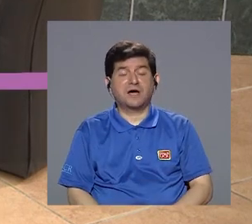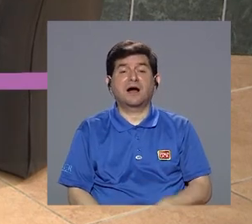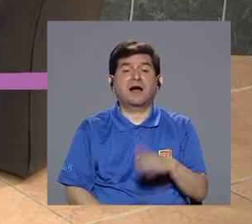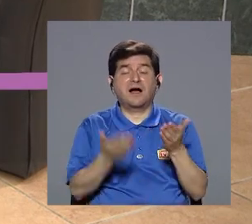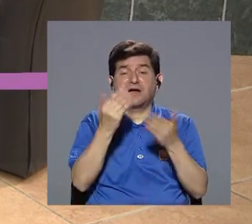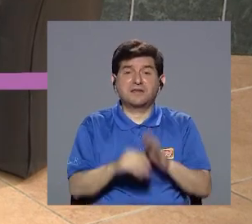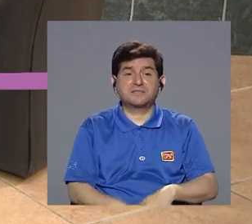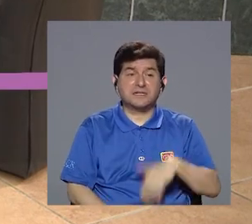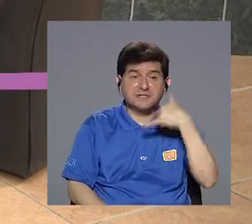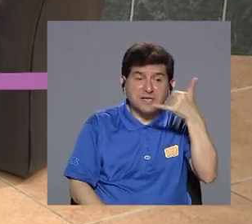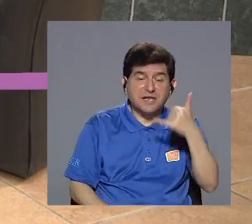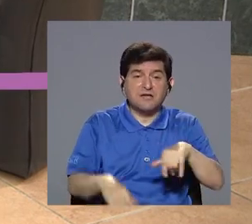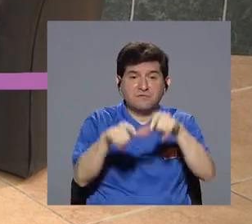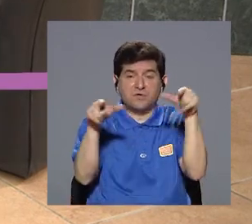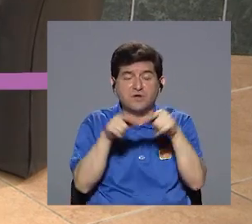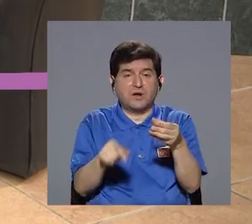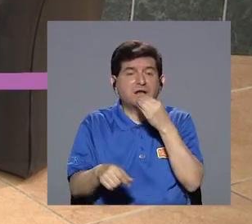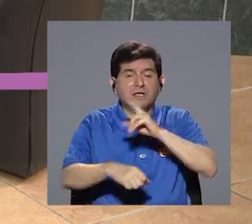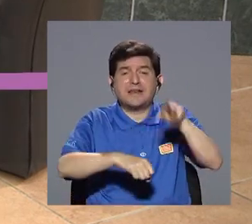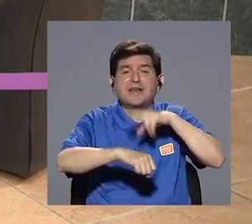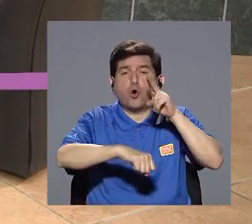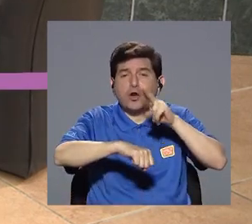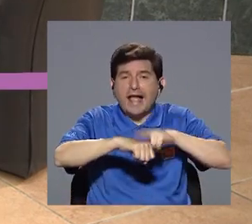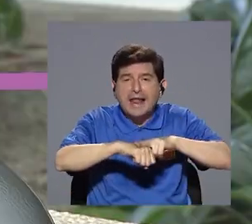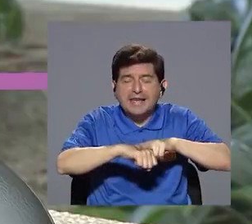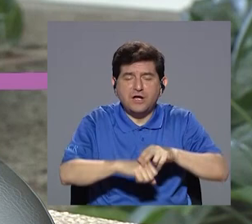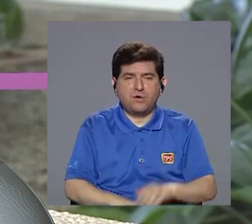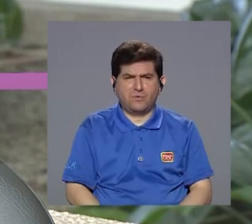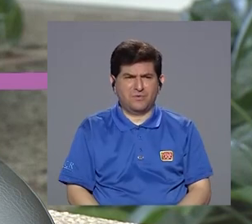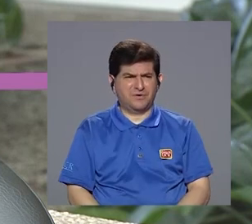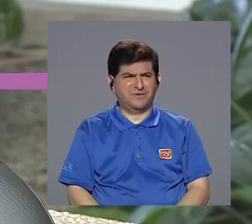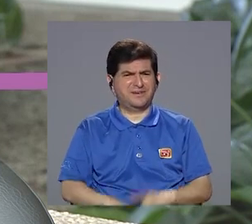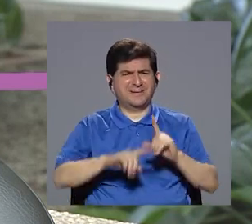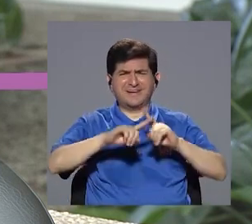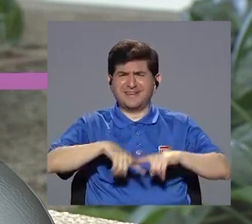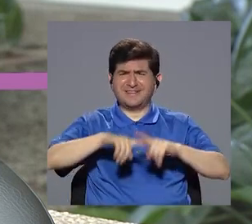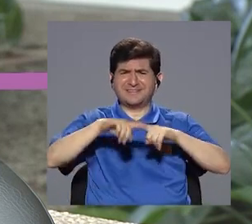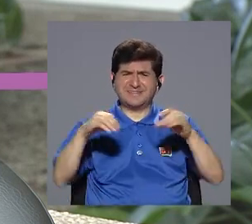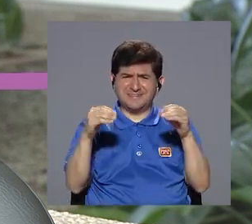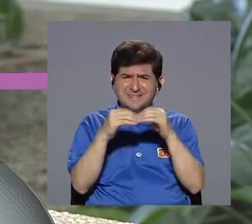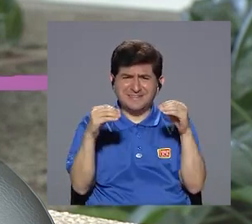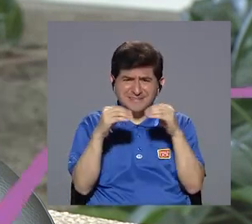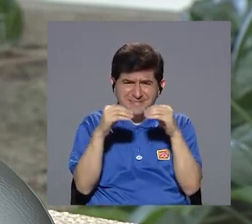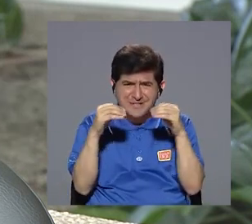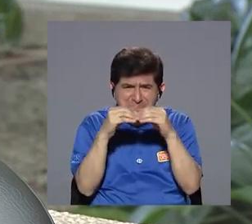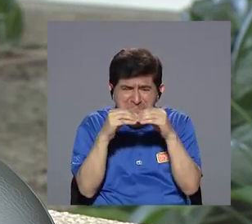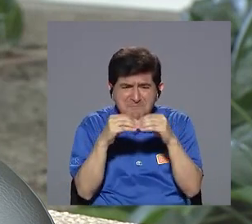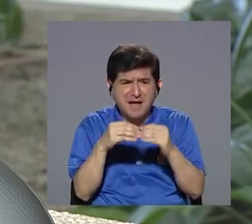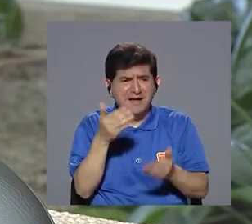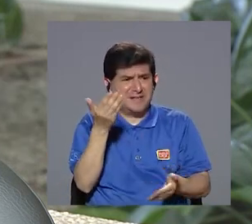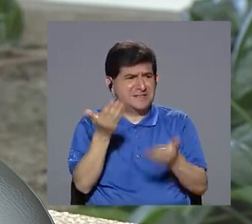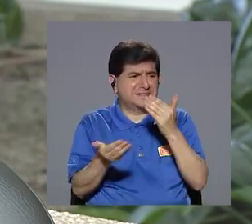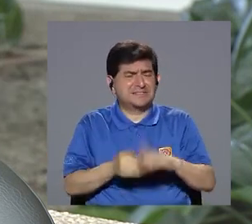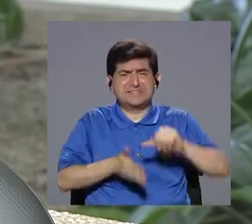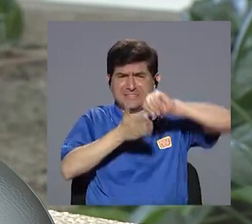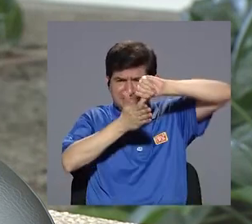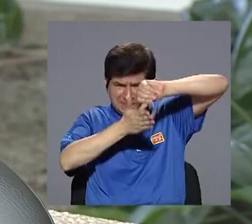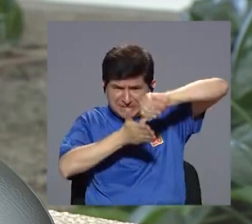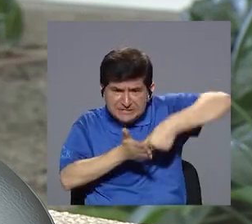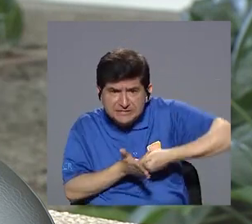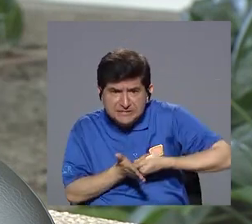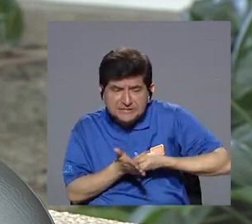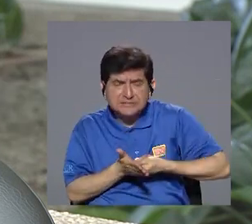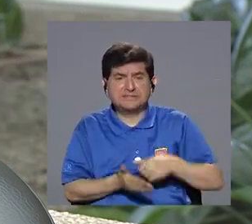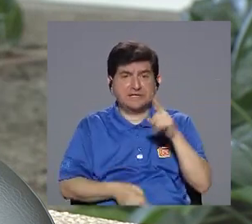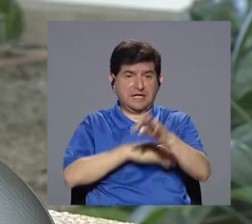teléfonos de lugares orgánicos, de cosas que puedan. Entonces, en realidad es como una tendencia más, cada vez más